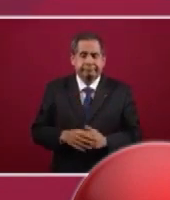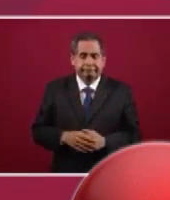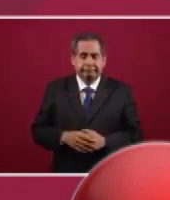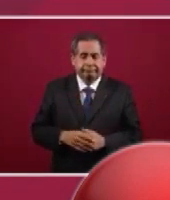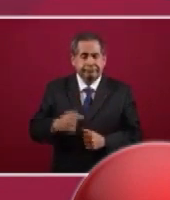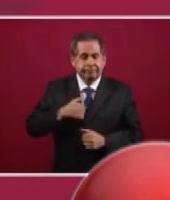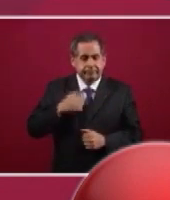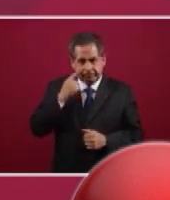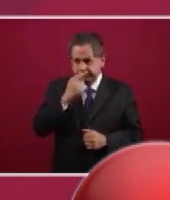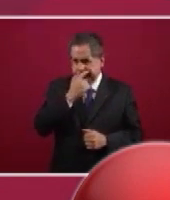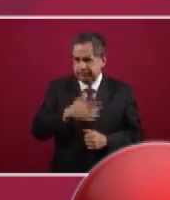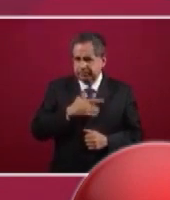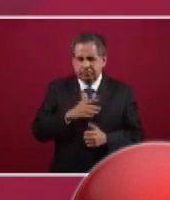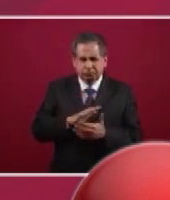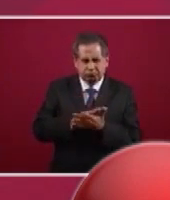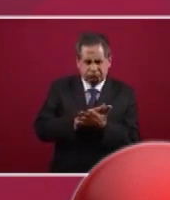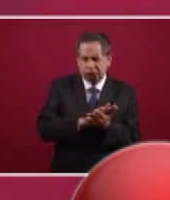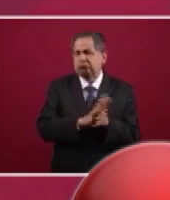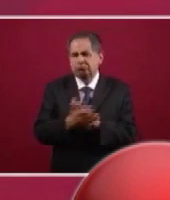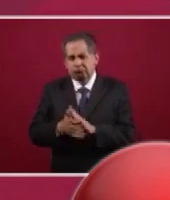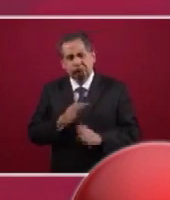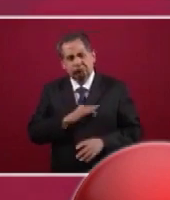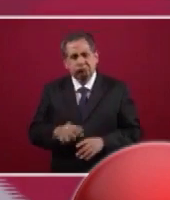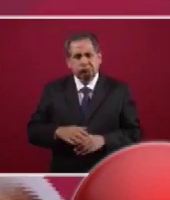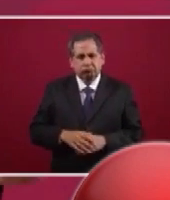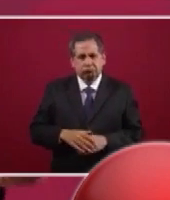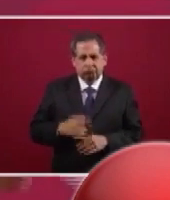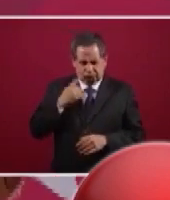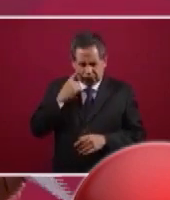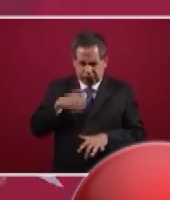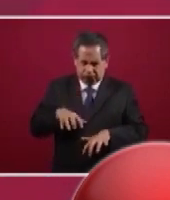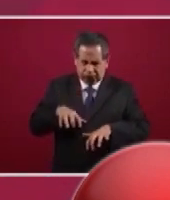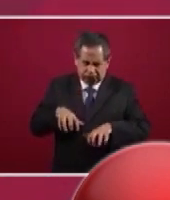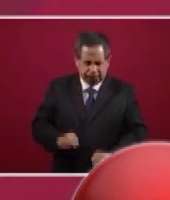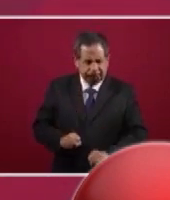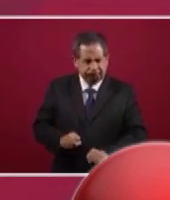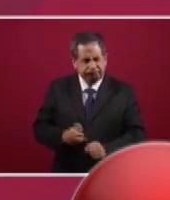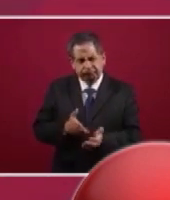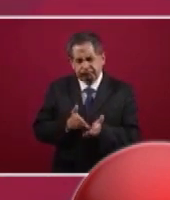yo sostengo que sí se puede. Si está uno bien anclado,